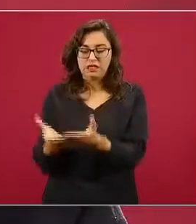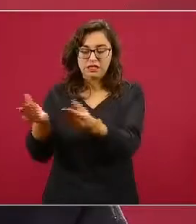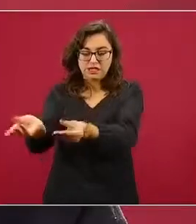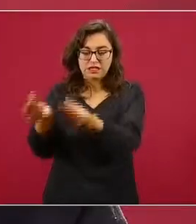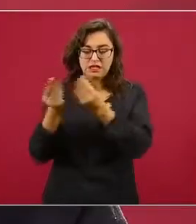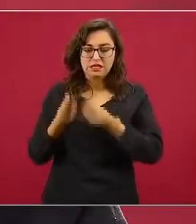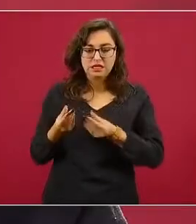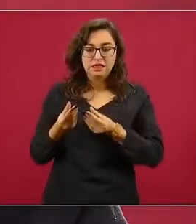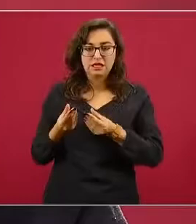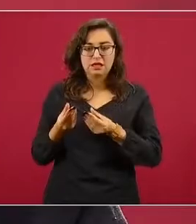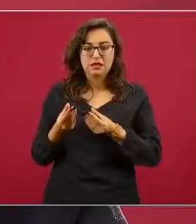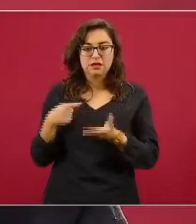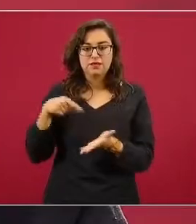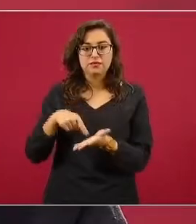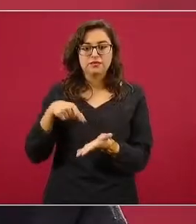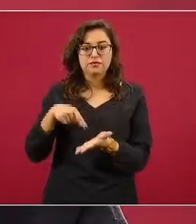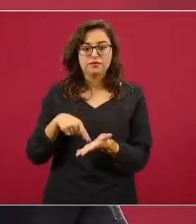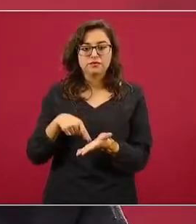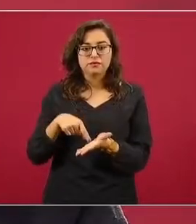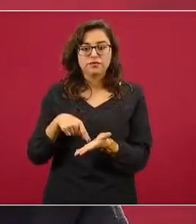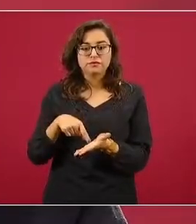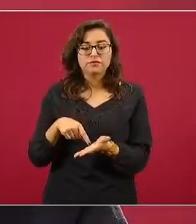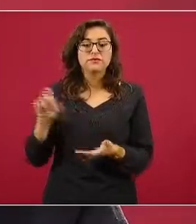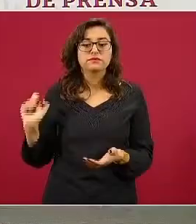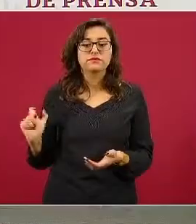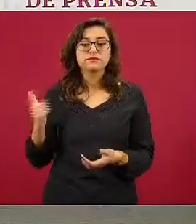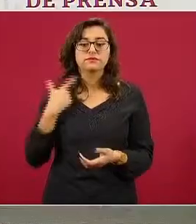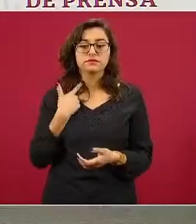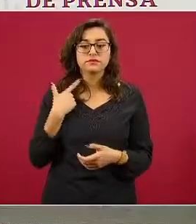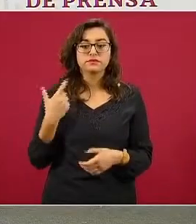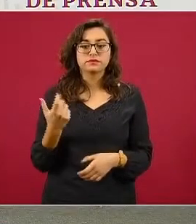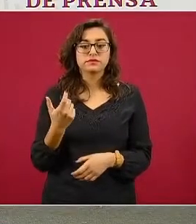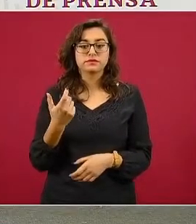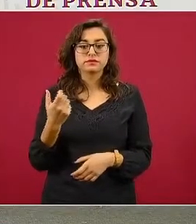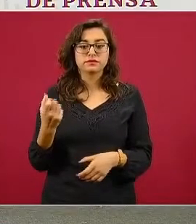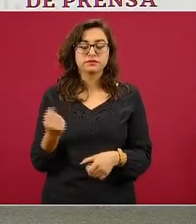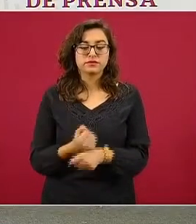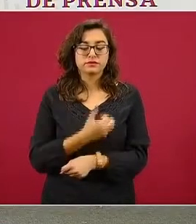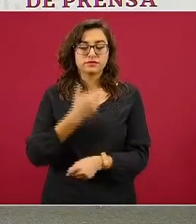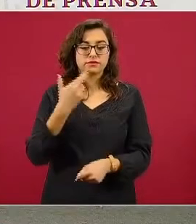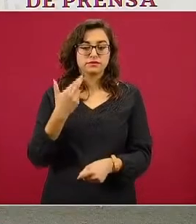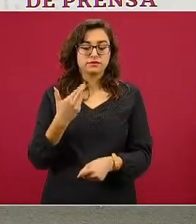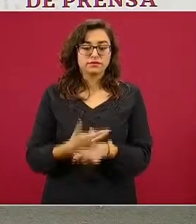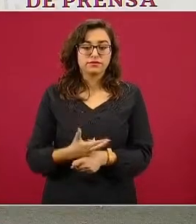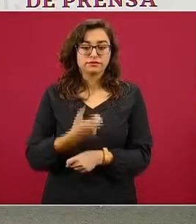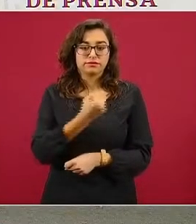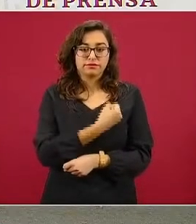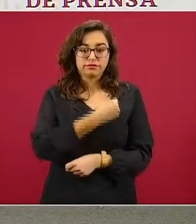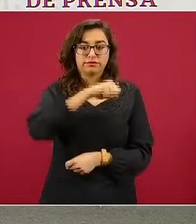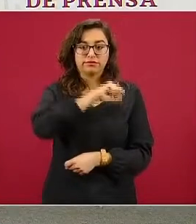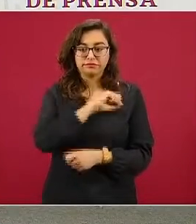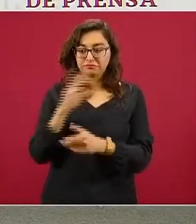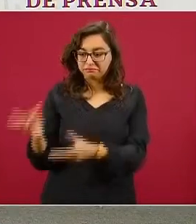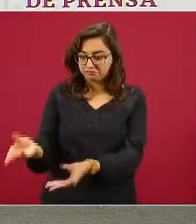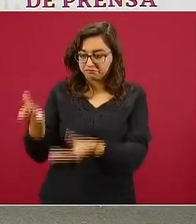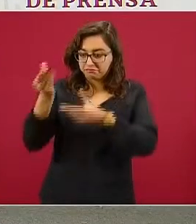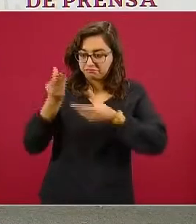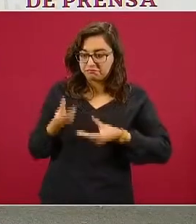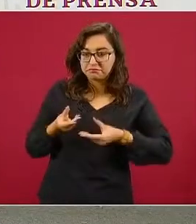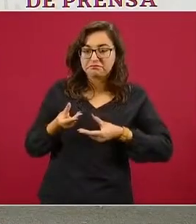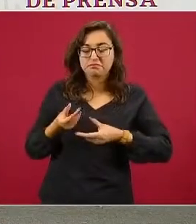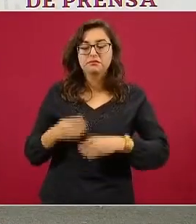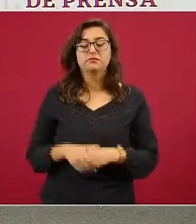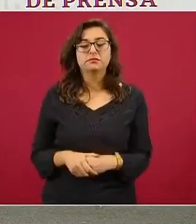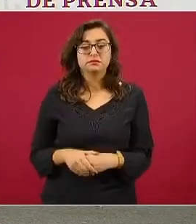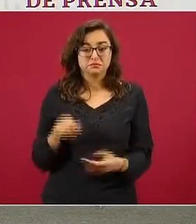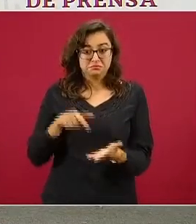de la secretaria y los exsecretarios de Salud. Y recordarán que habíamos comentado que